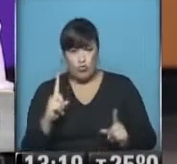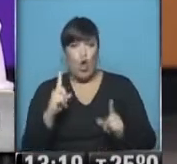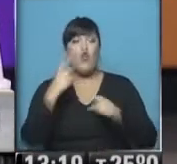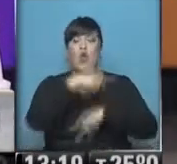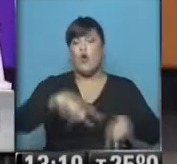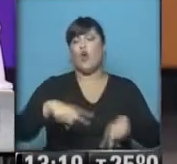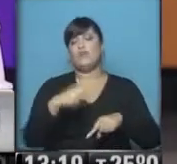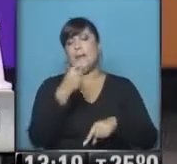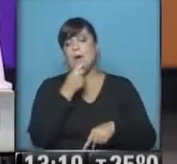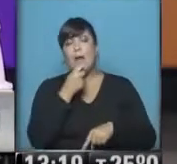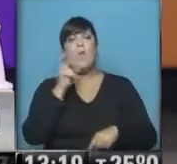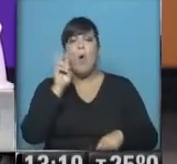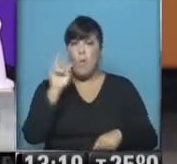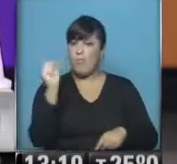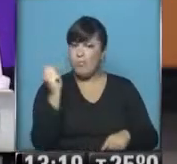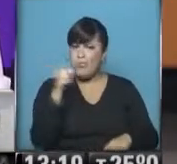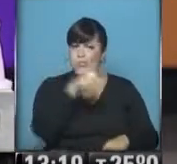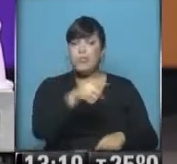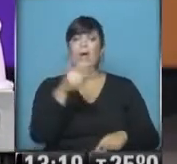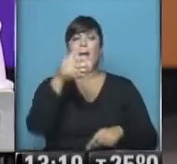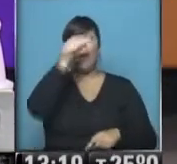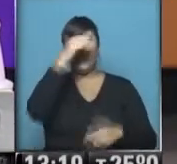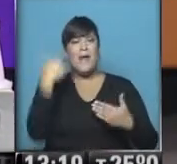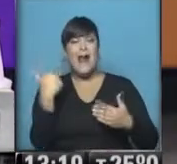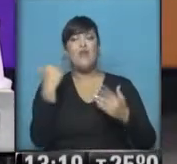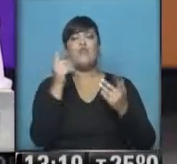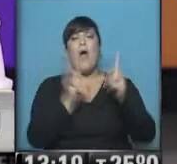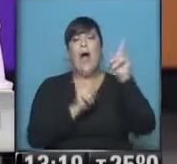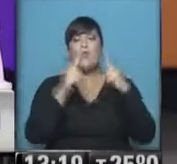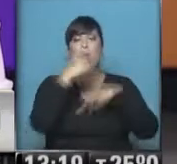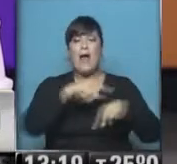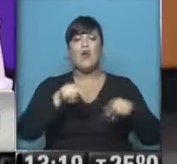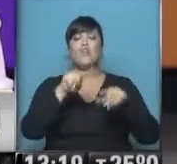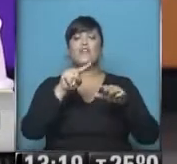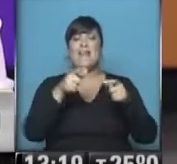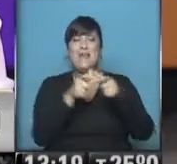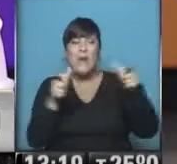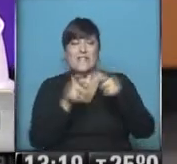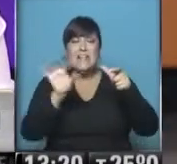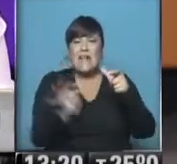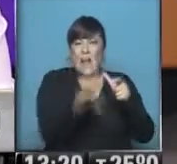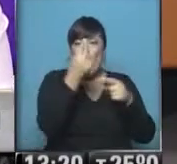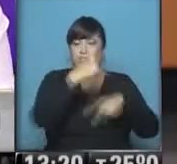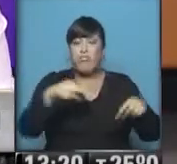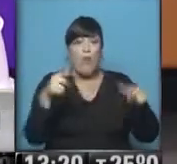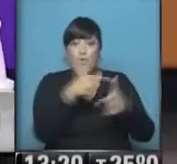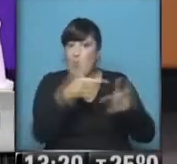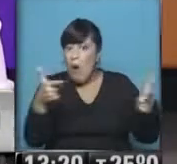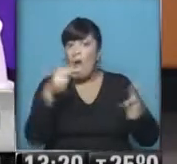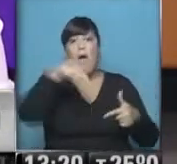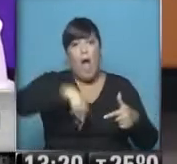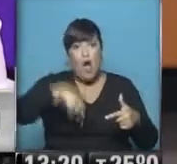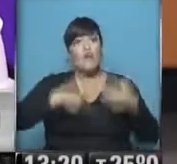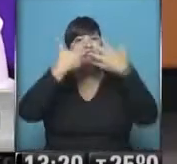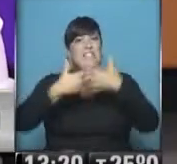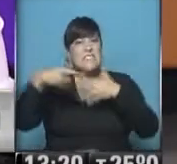algunos productos como se observó que ocurrió en el verano con algunos productos de higiene femenino o algunos otros Y a partir de ahora del lanzamiento de este